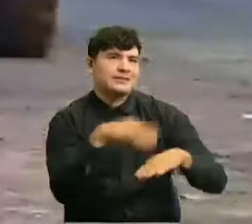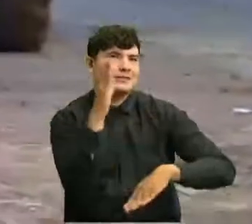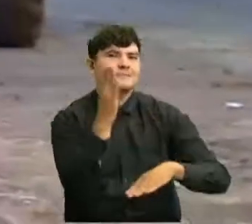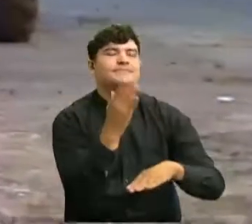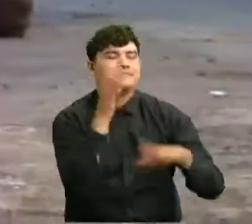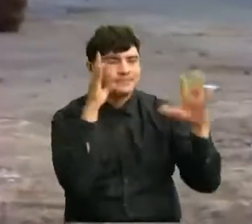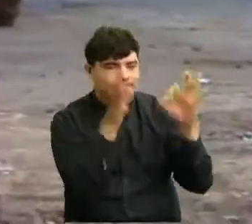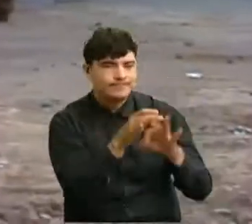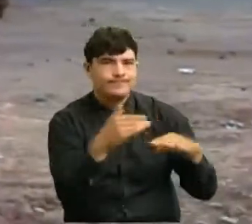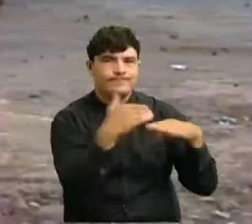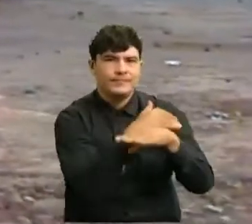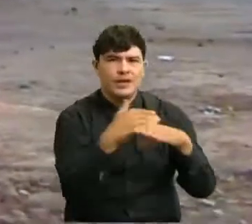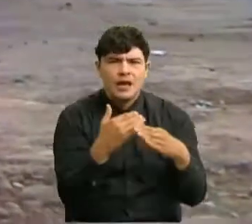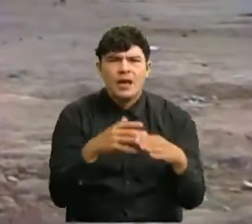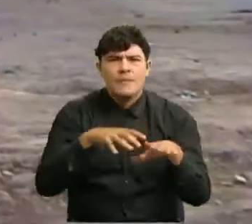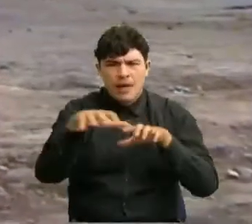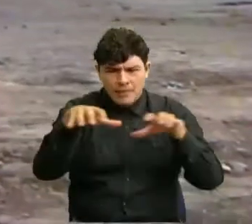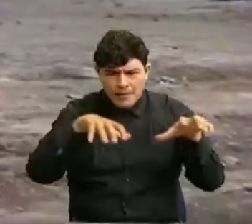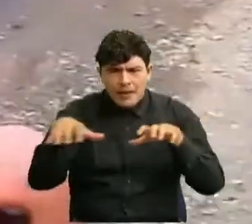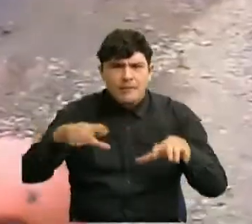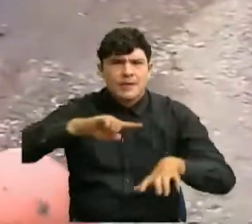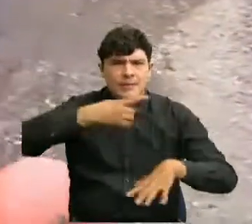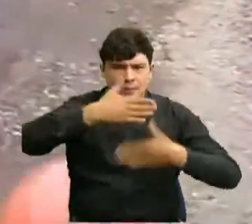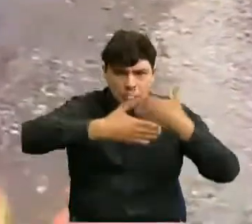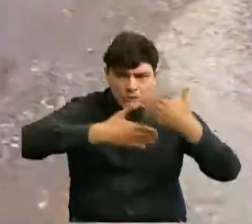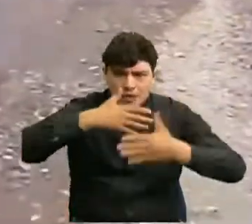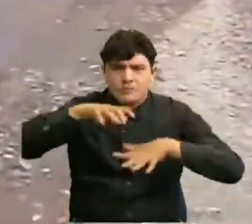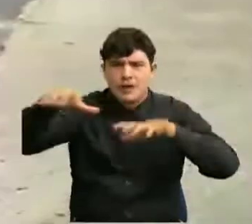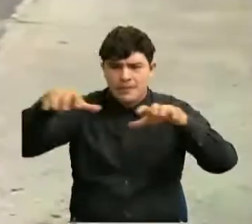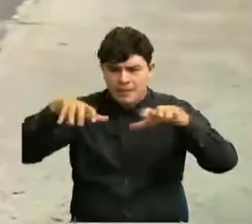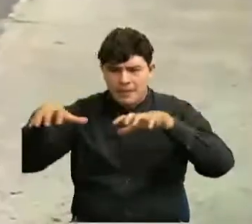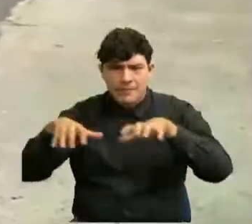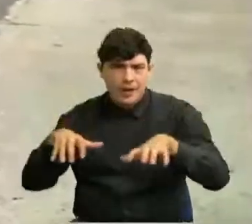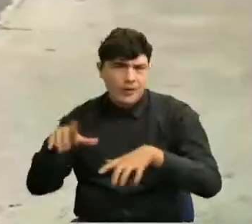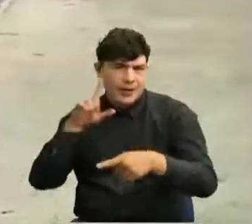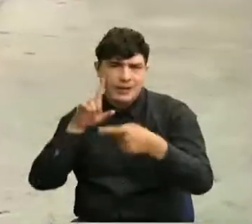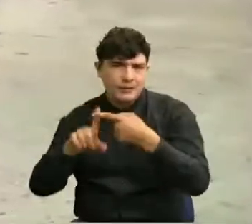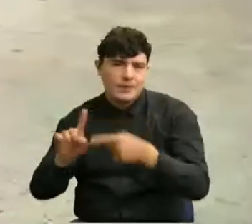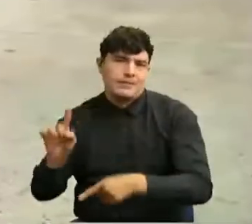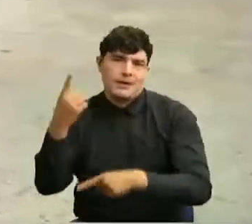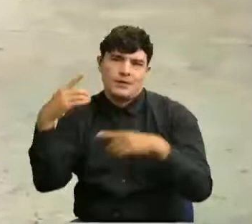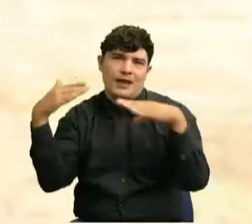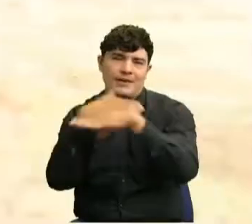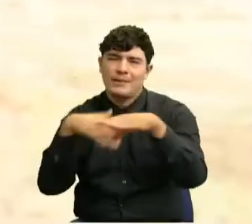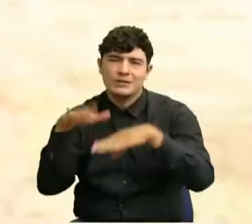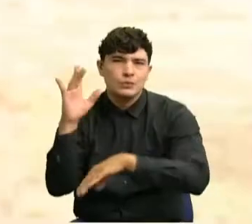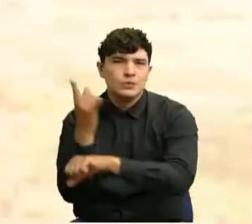vial se seguirá extendiendo a varios sectores en la ciudad, priorizando las calles más transitadas.